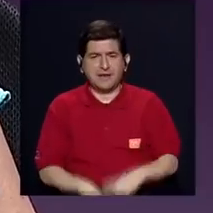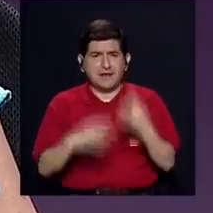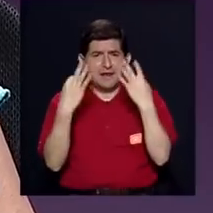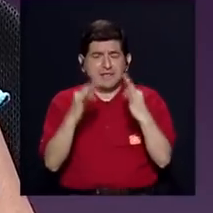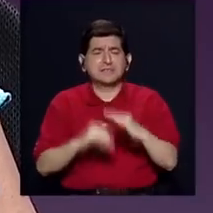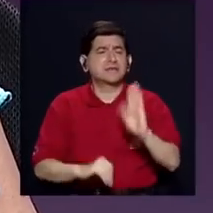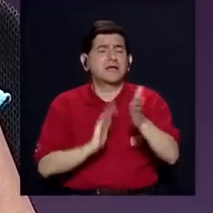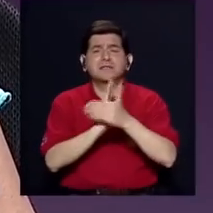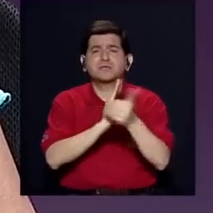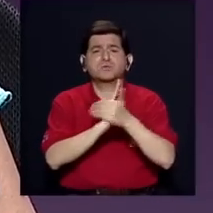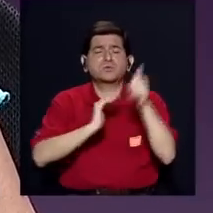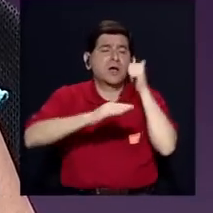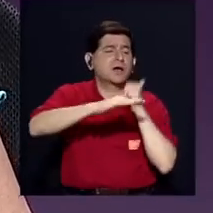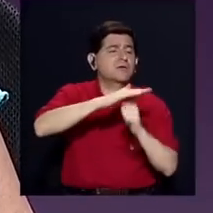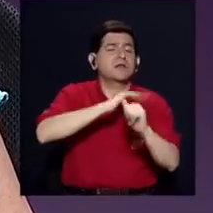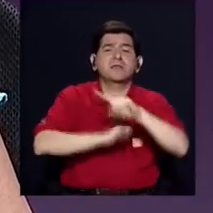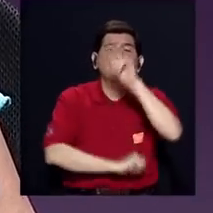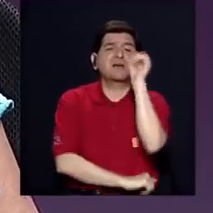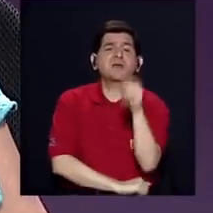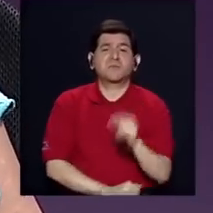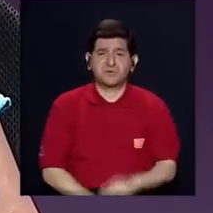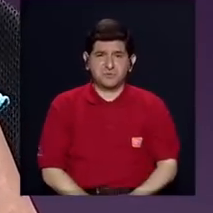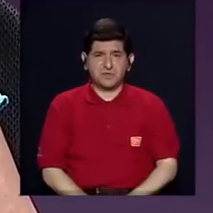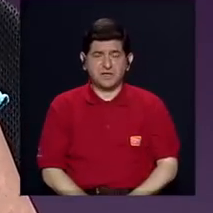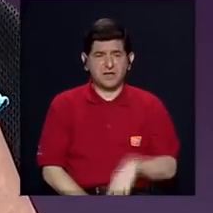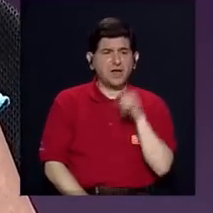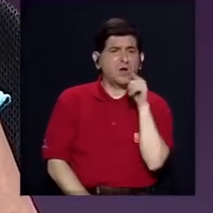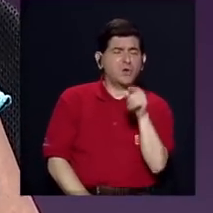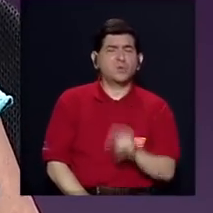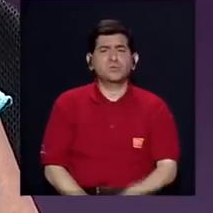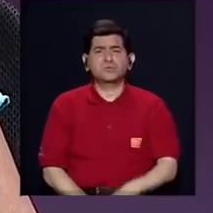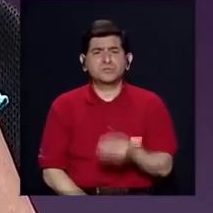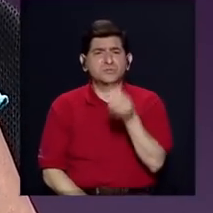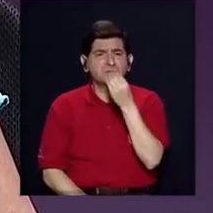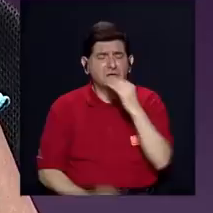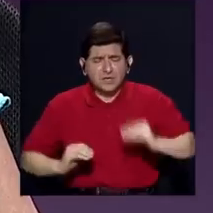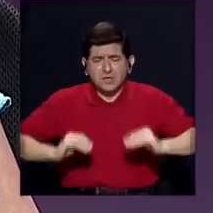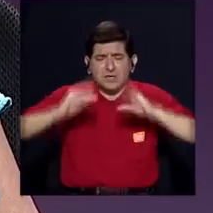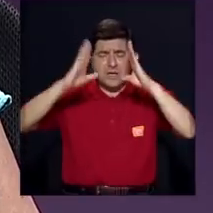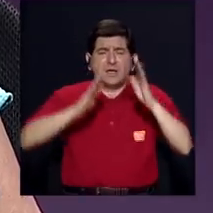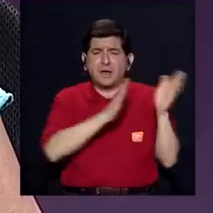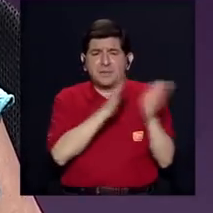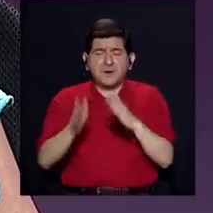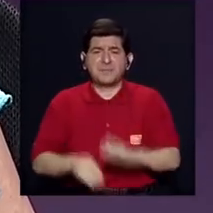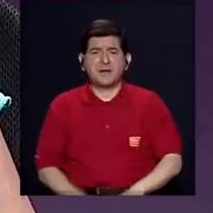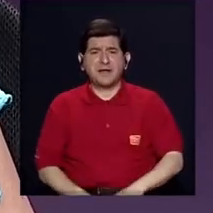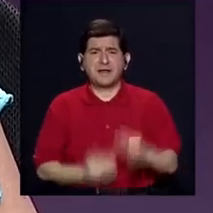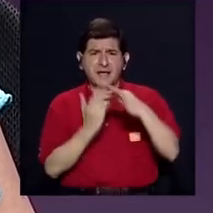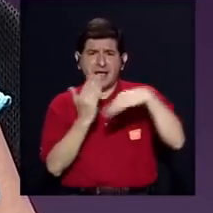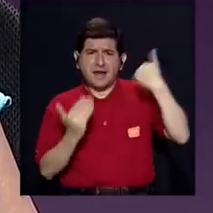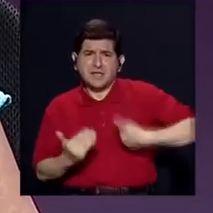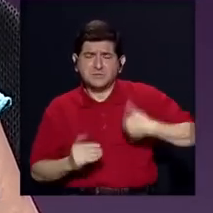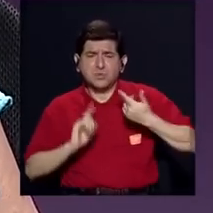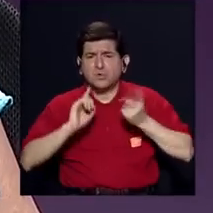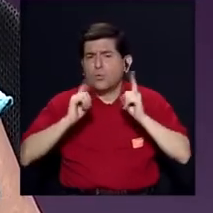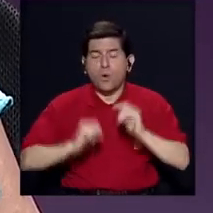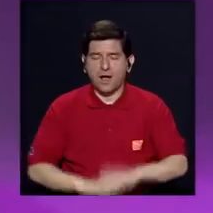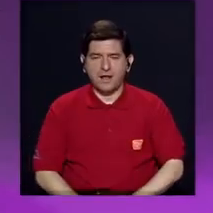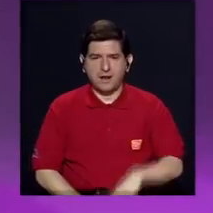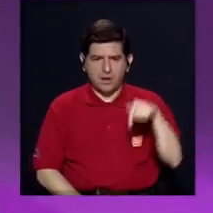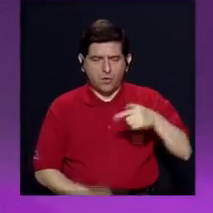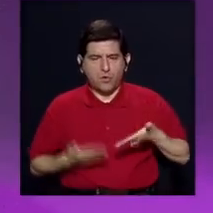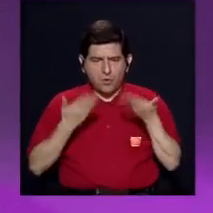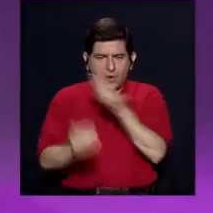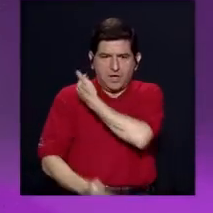su capacidad para preguntarle qué fue el desayuno que le preparó a su marido hoy mismo cuando le entregan